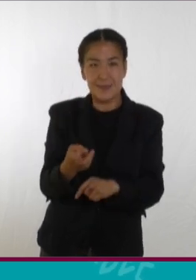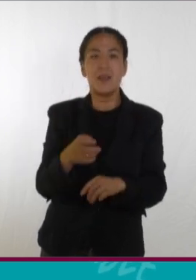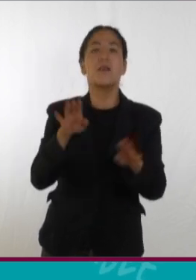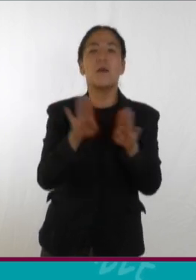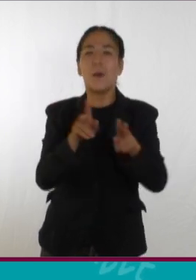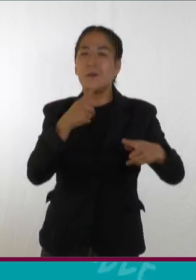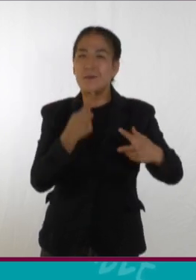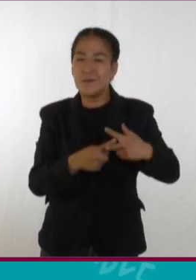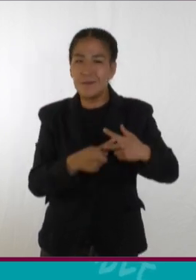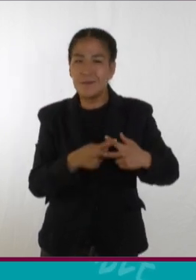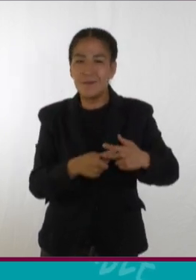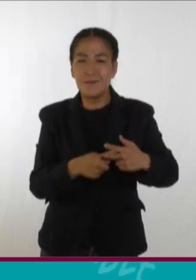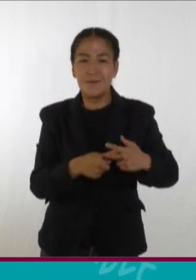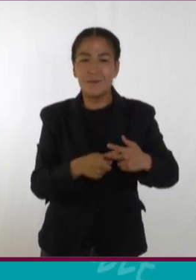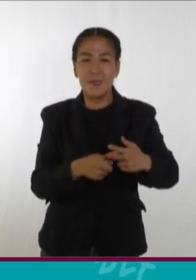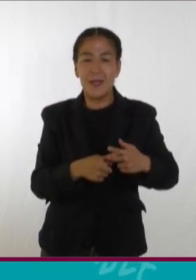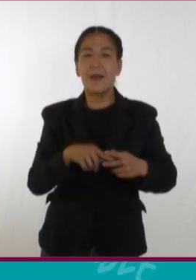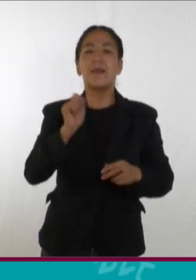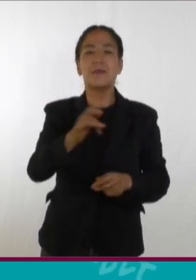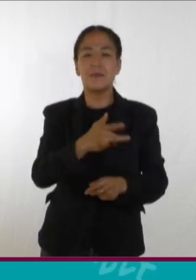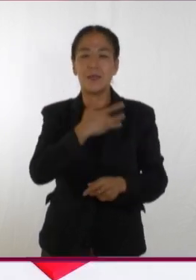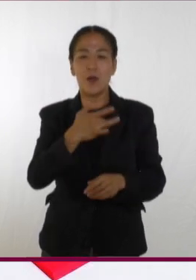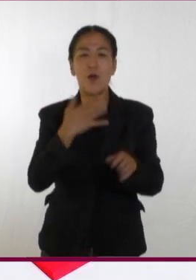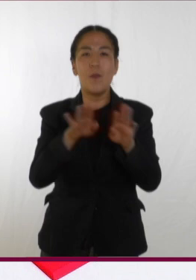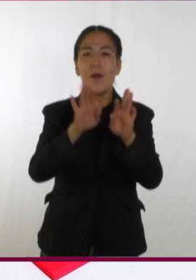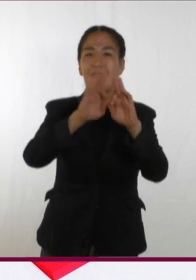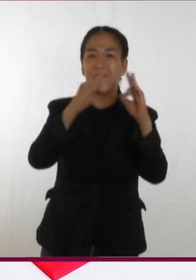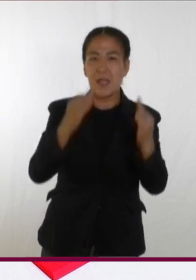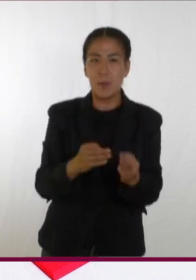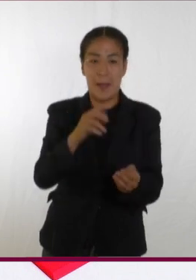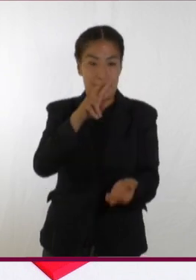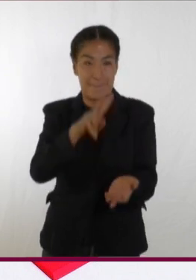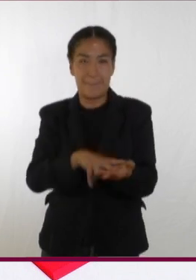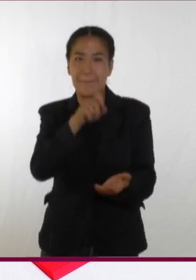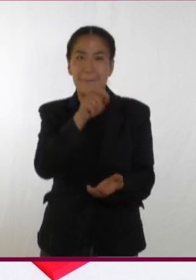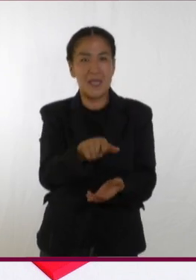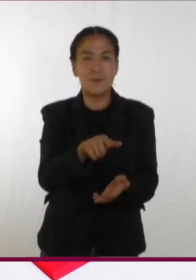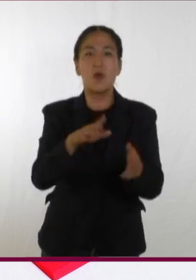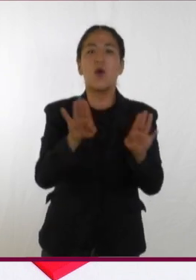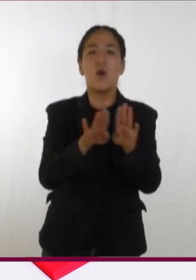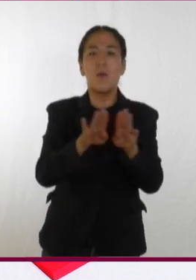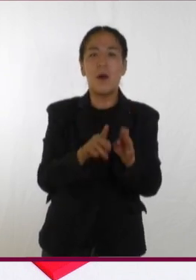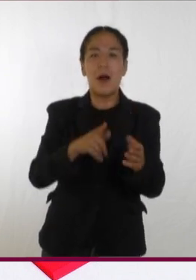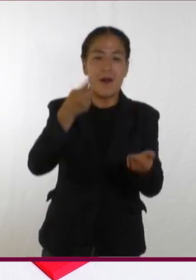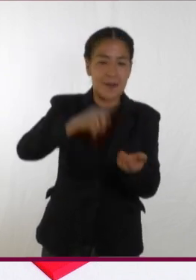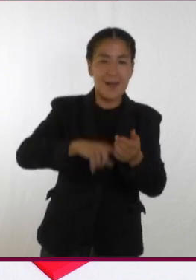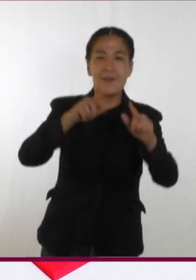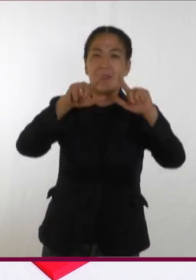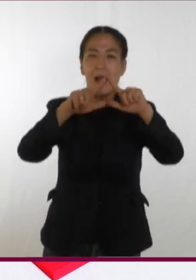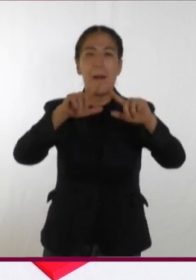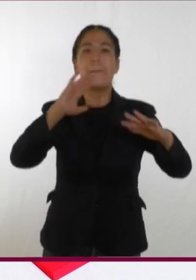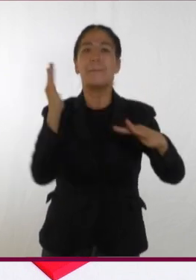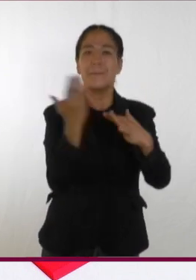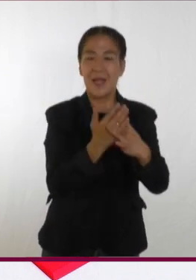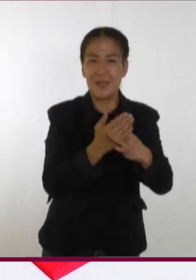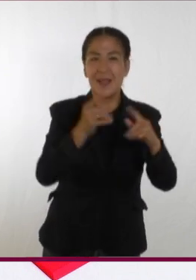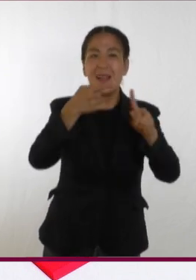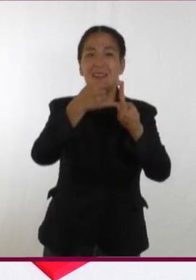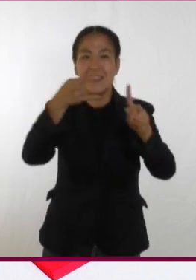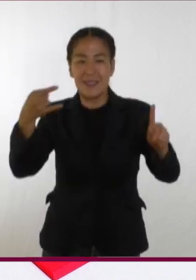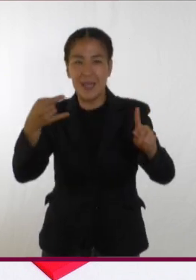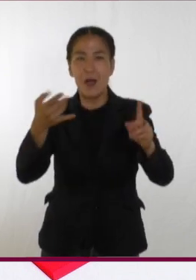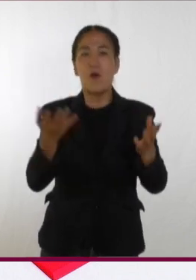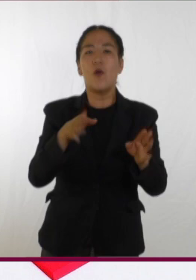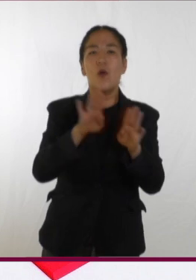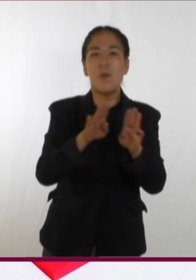por lado, a partir de ella se deducen, considerando que son figuras equivalentes, el área de un triángulo, porque